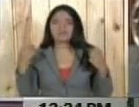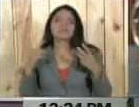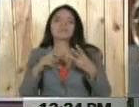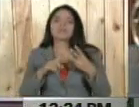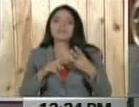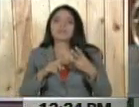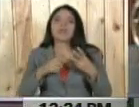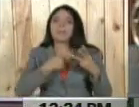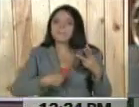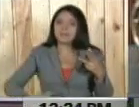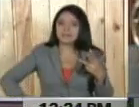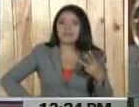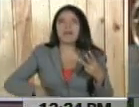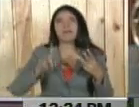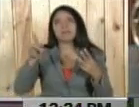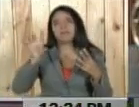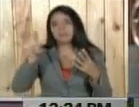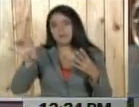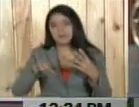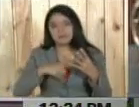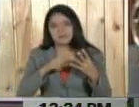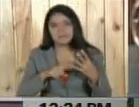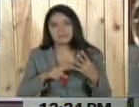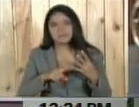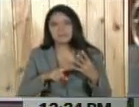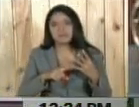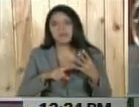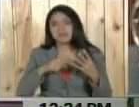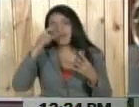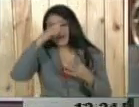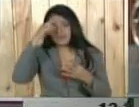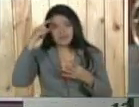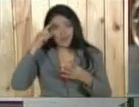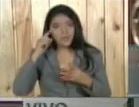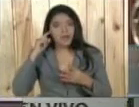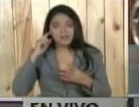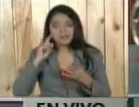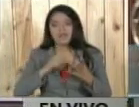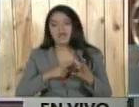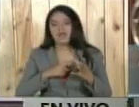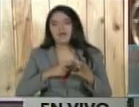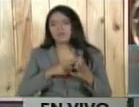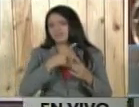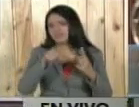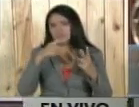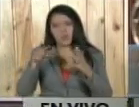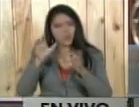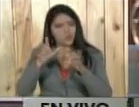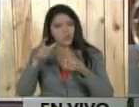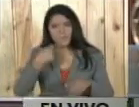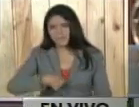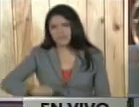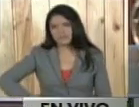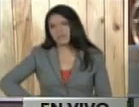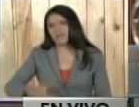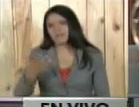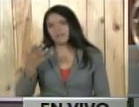al presidente Aliyev de Azerbaiyán, al presidente Rouhani, al emir,